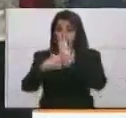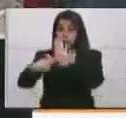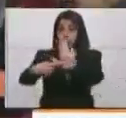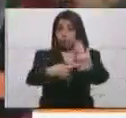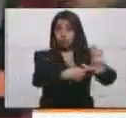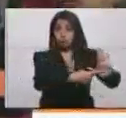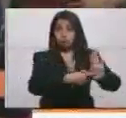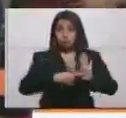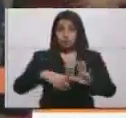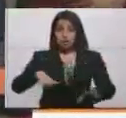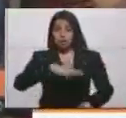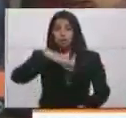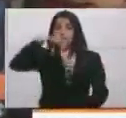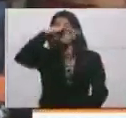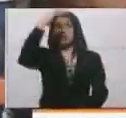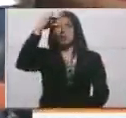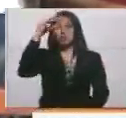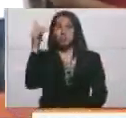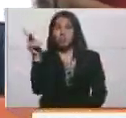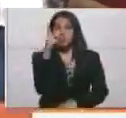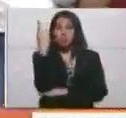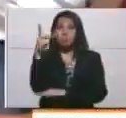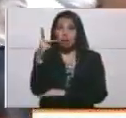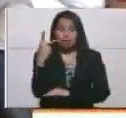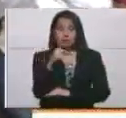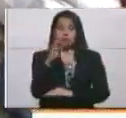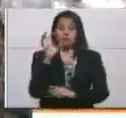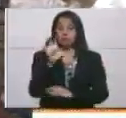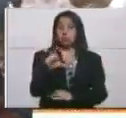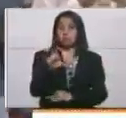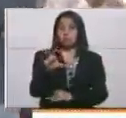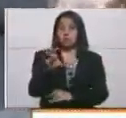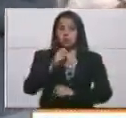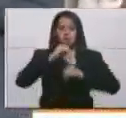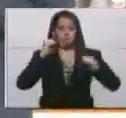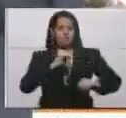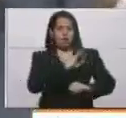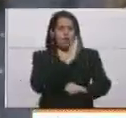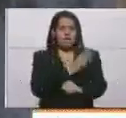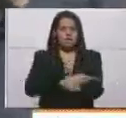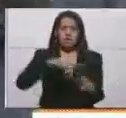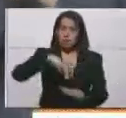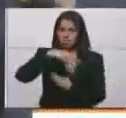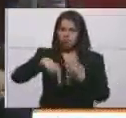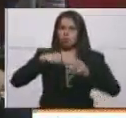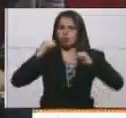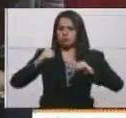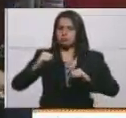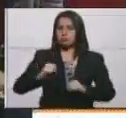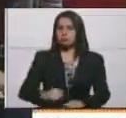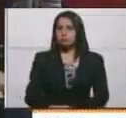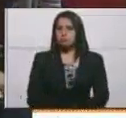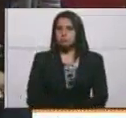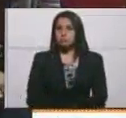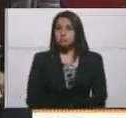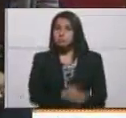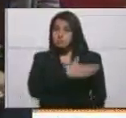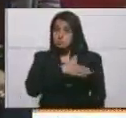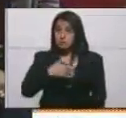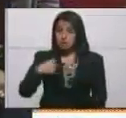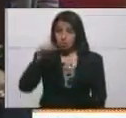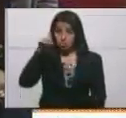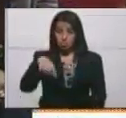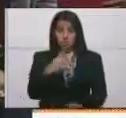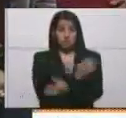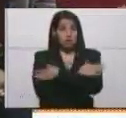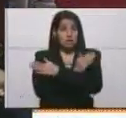inspirando el espíritu patriótico de nuestro pueblo, el espíritu rebelde, revolucionario. Quiero también felicitar